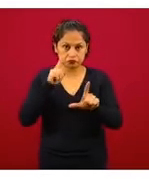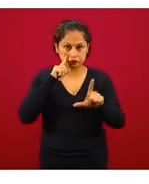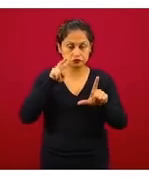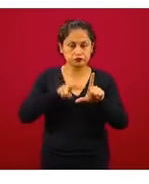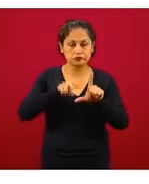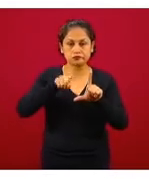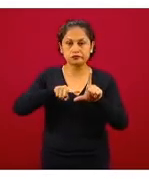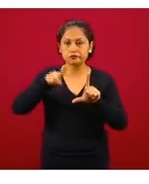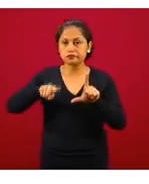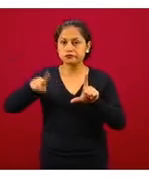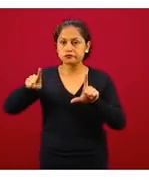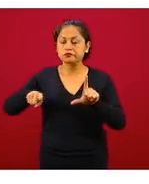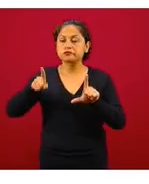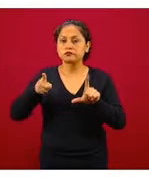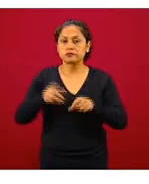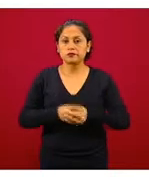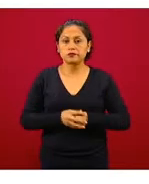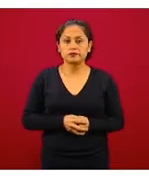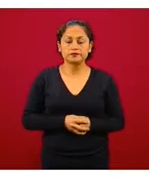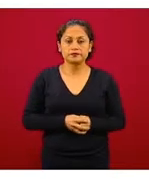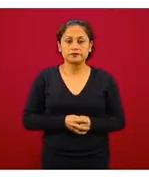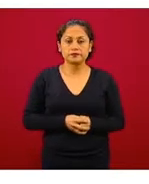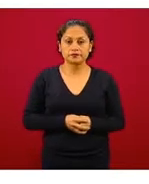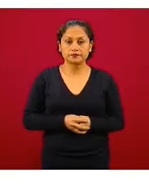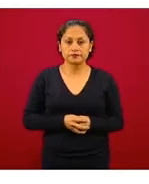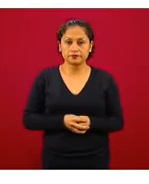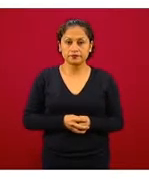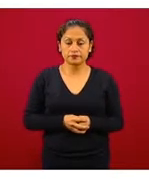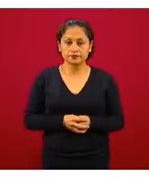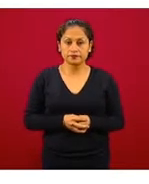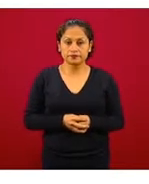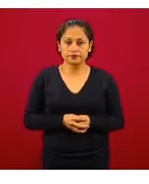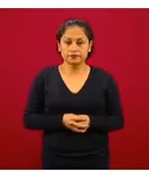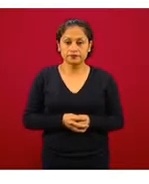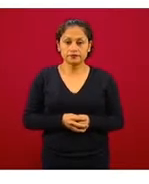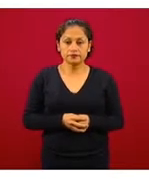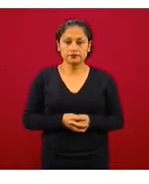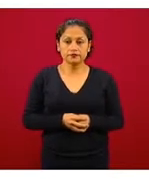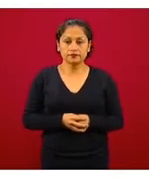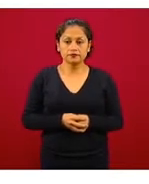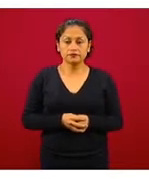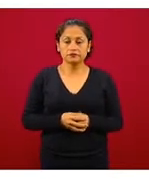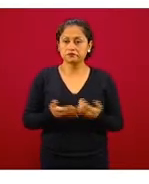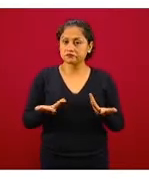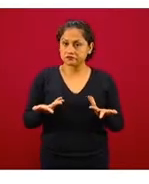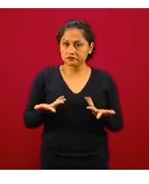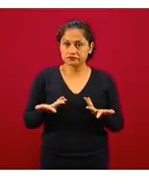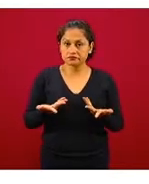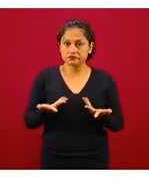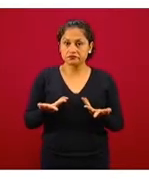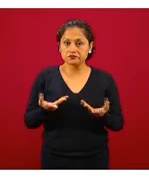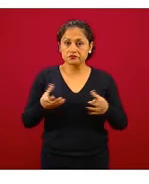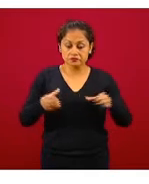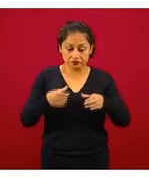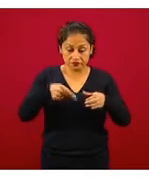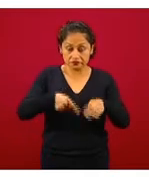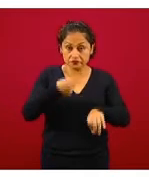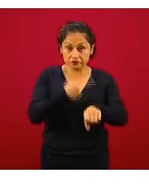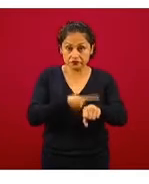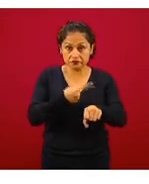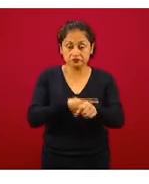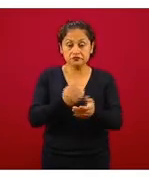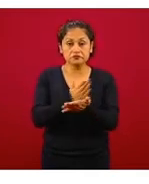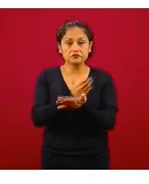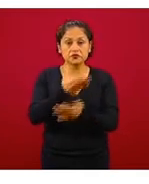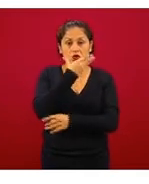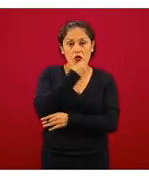los California and casos Quintana Roo, acumulados. you can La see there's siguiente, an occurrence pattern la going on here. distribución por sexo y edad. En